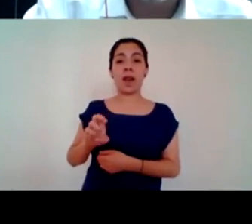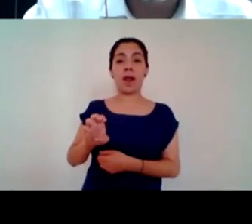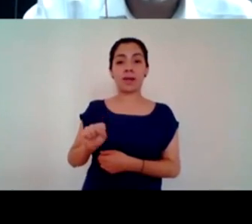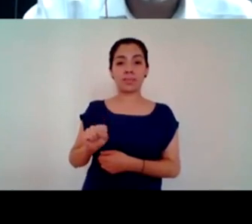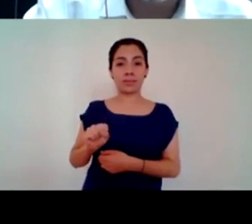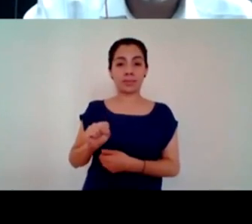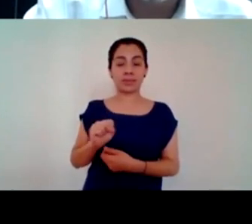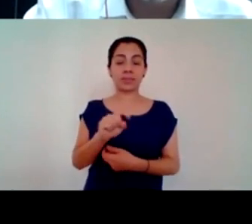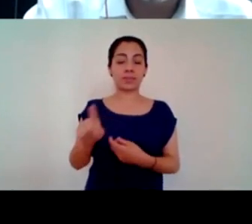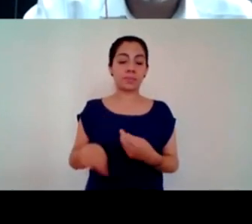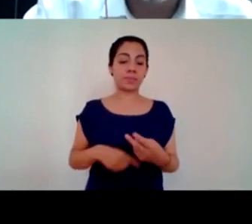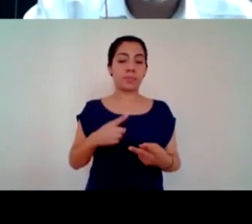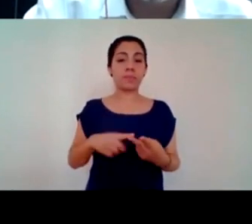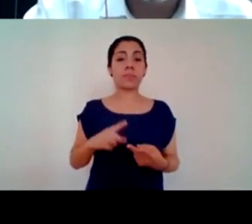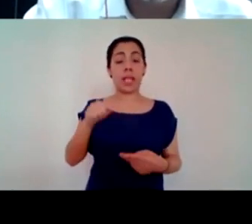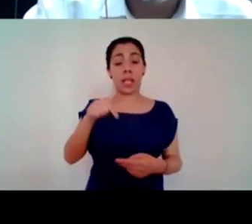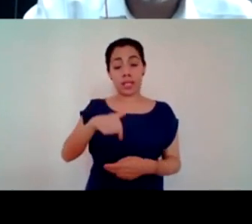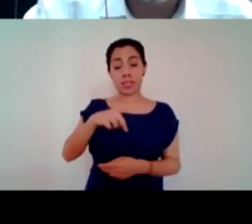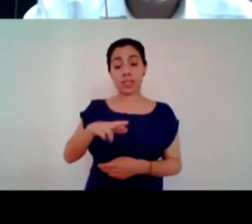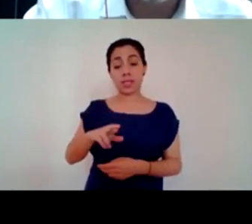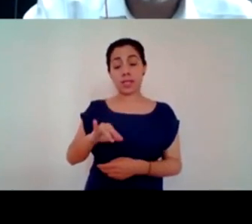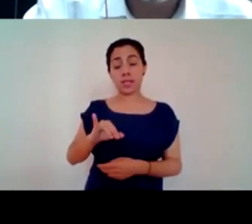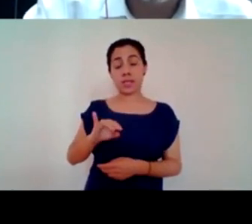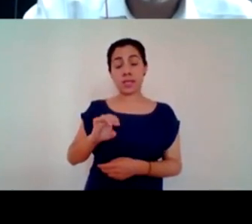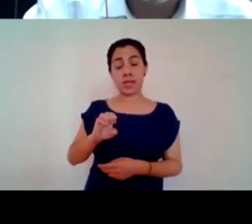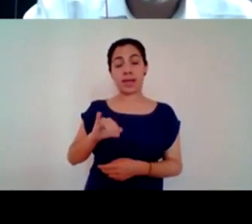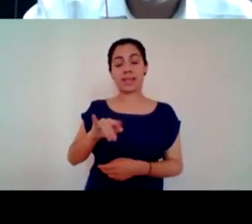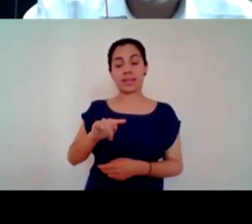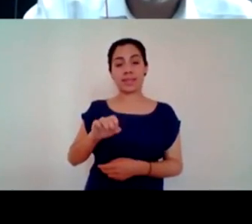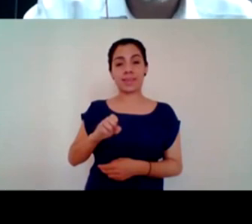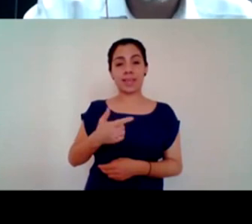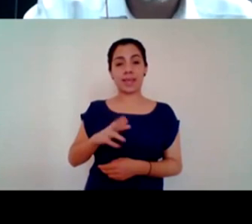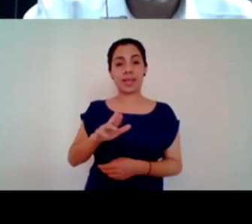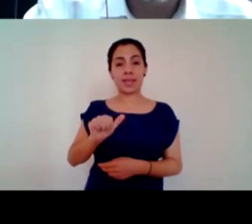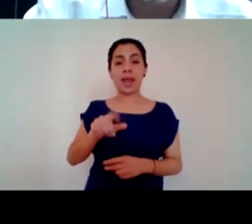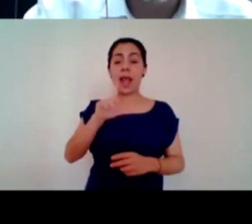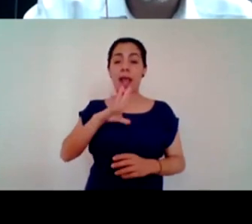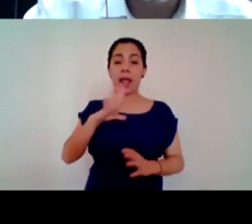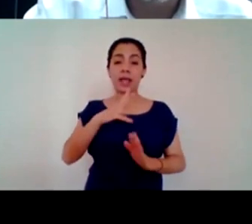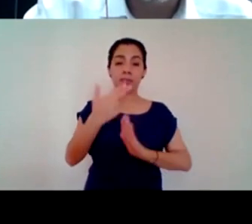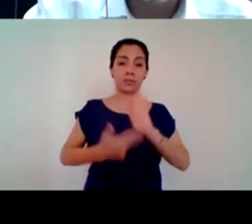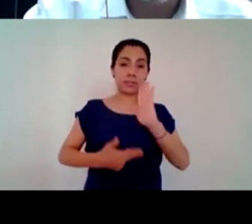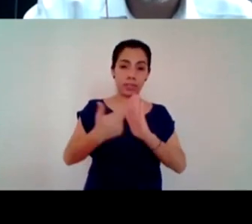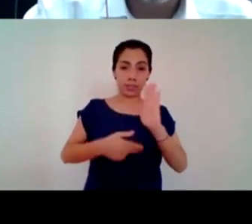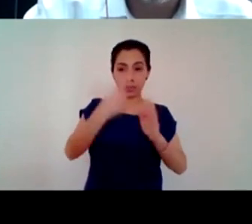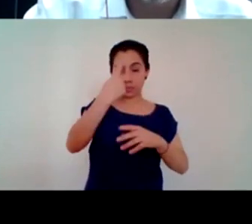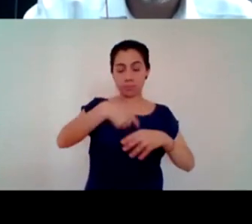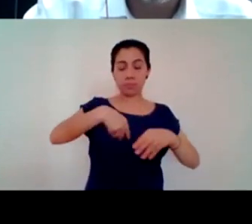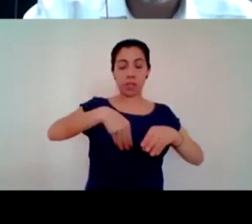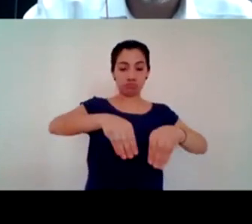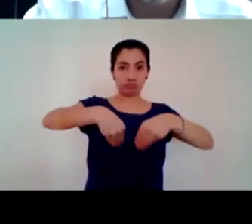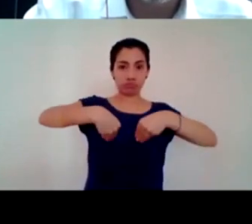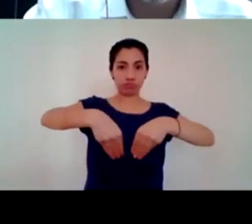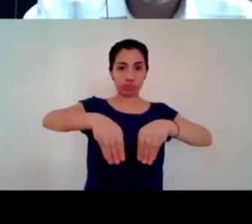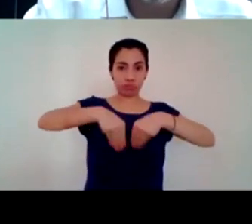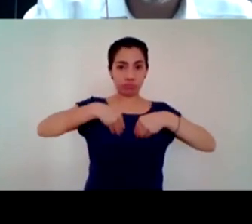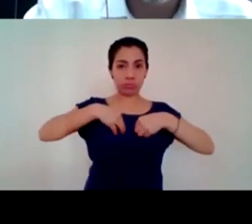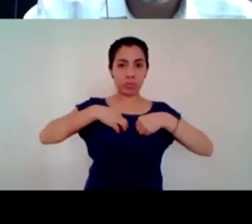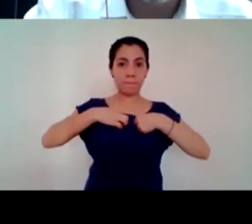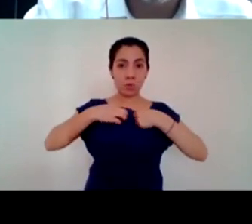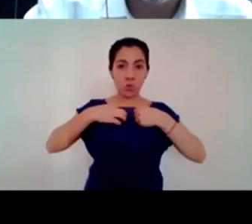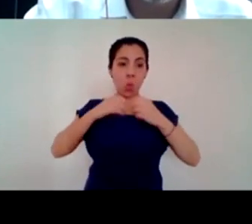por ejemplo, en Reintegra también tenemos un área de talleres productivos, ¿no? En donde está el taller de serigrafía, taller de panadería, y